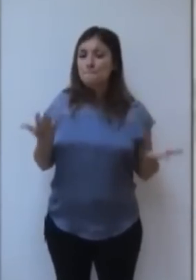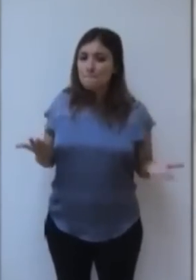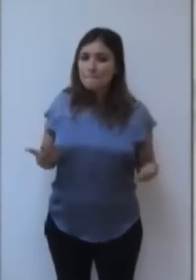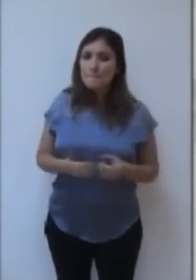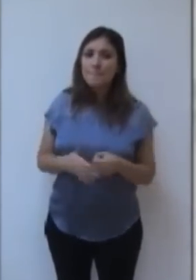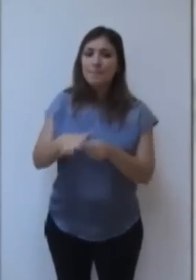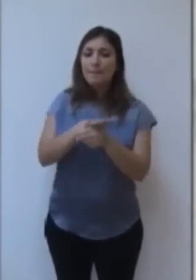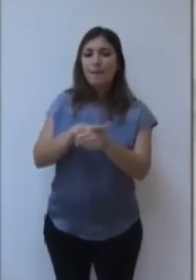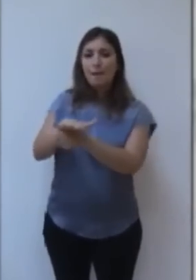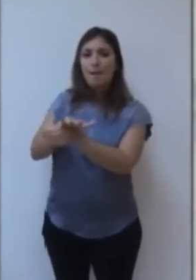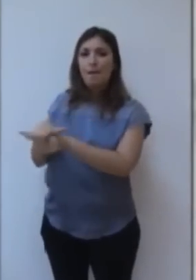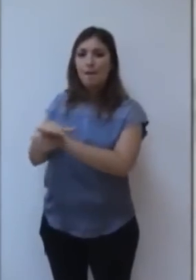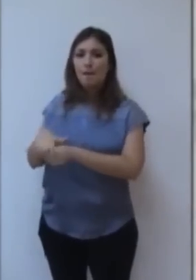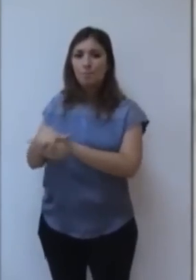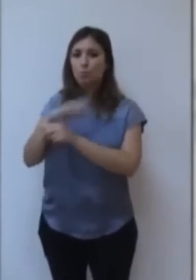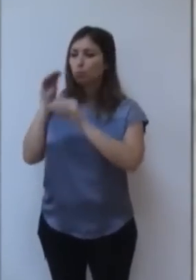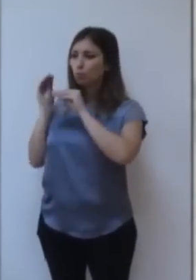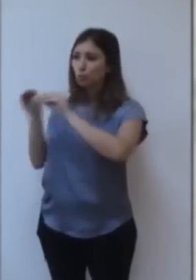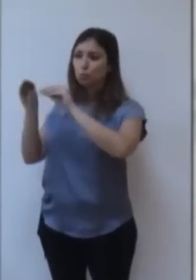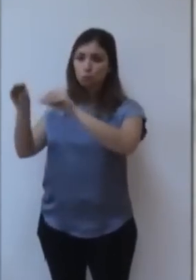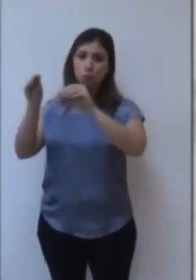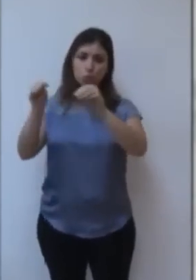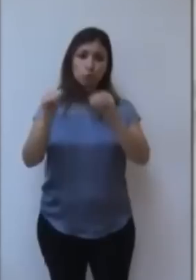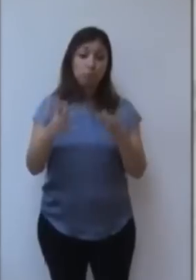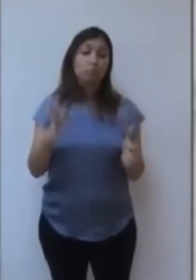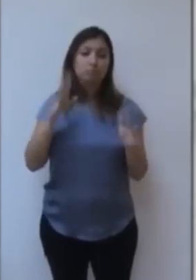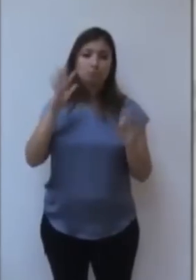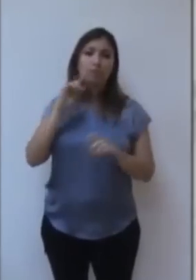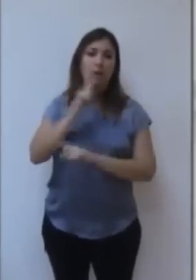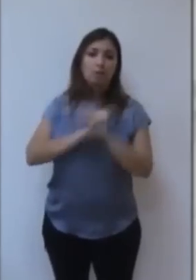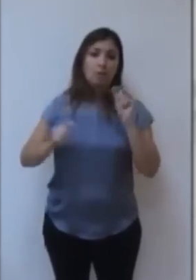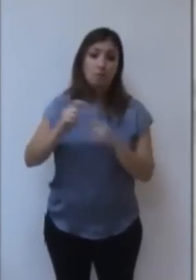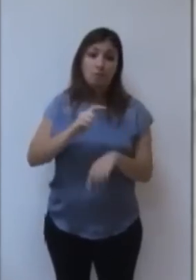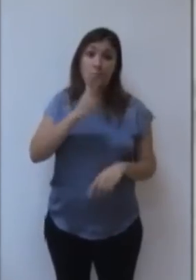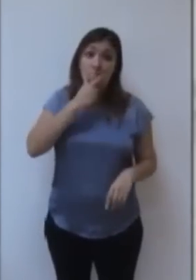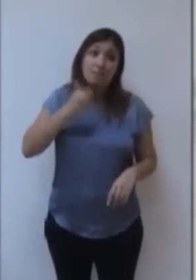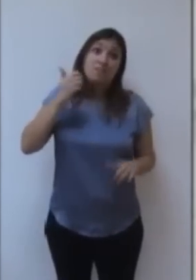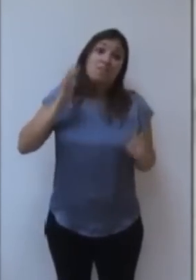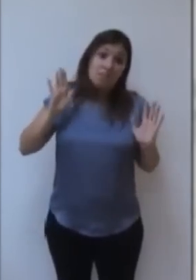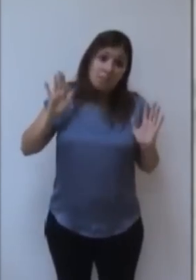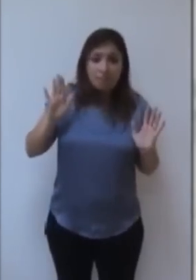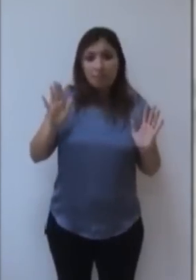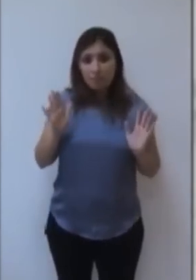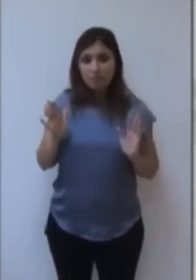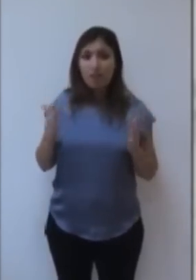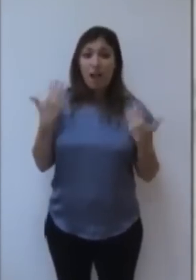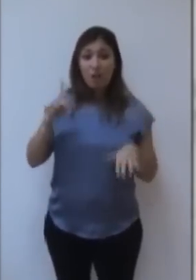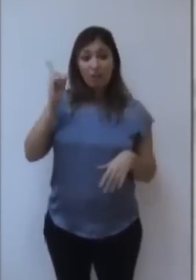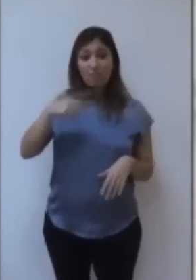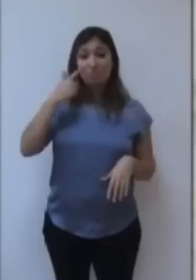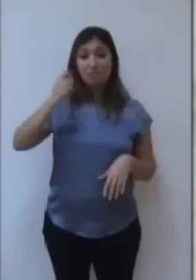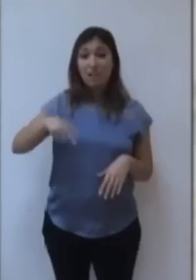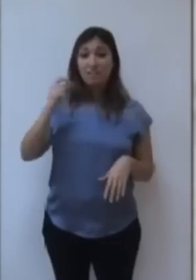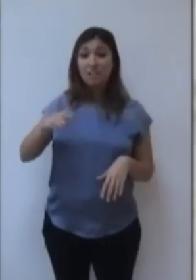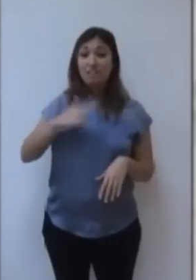En los ámbitos donde estáis, obviamente las asociaciones entiendo que es más fácil, aunque aquí en casa del herrero cuchillo de